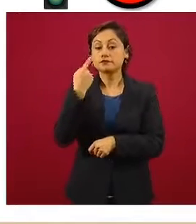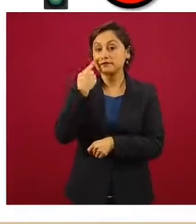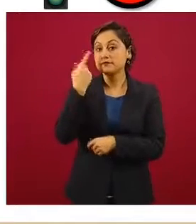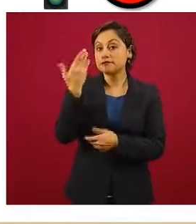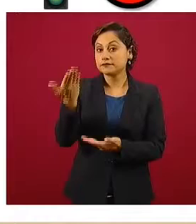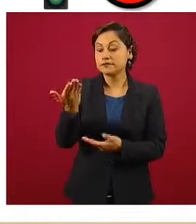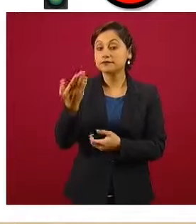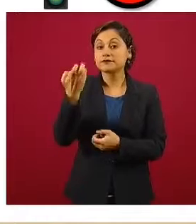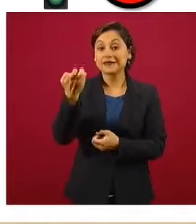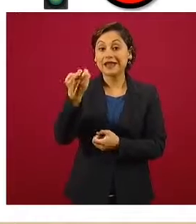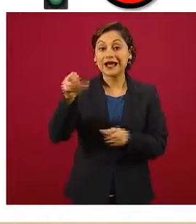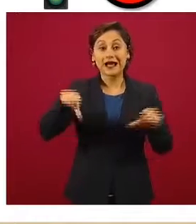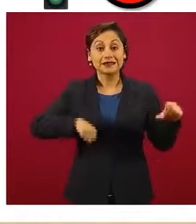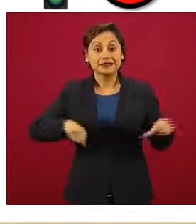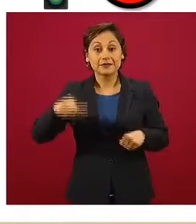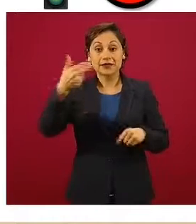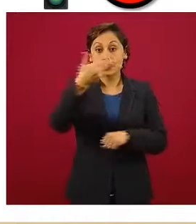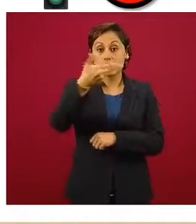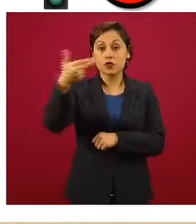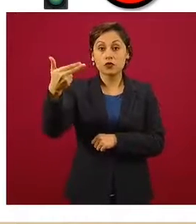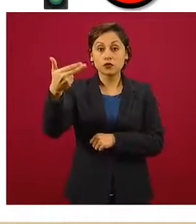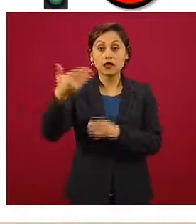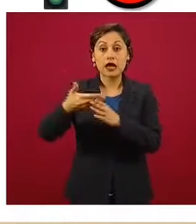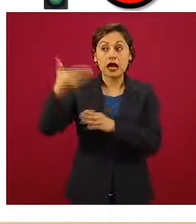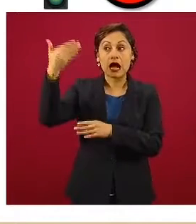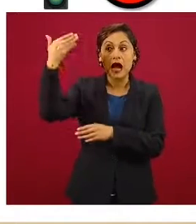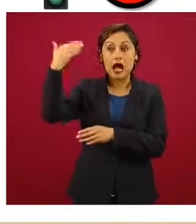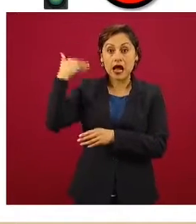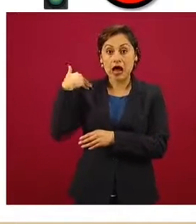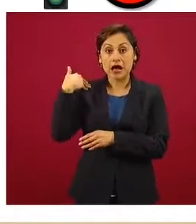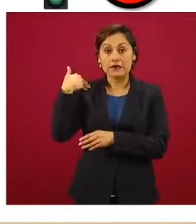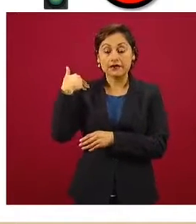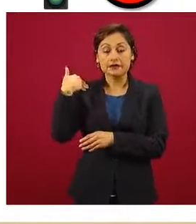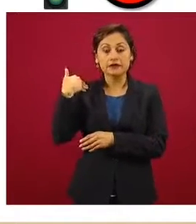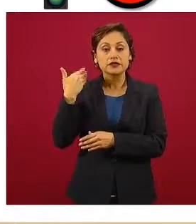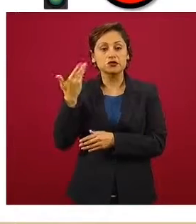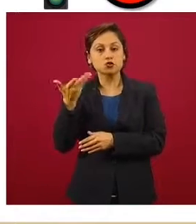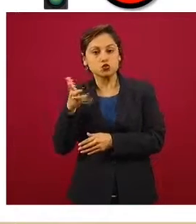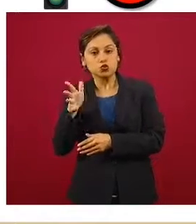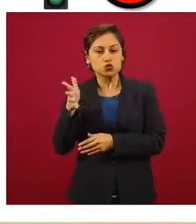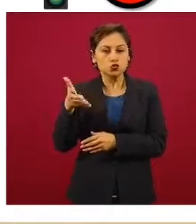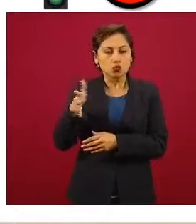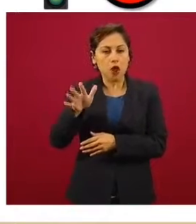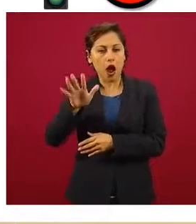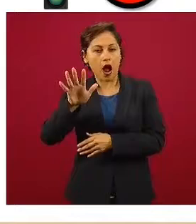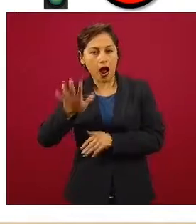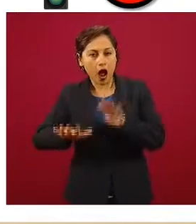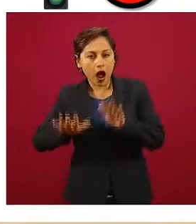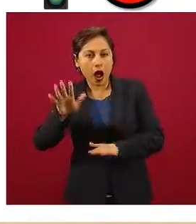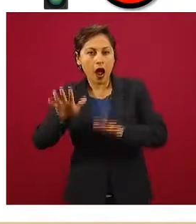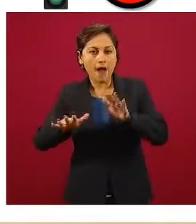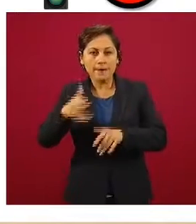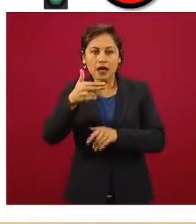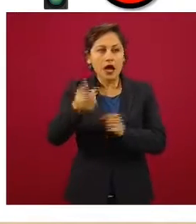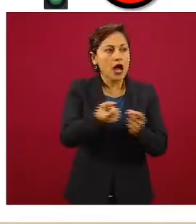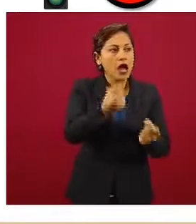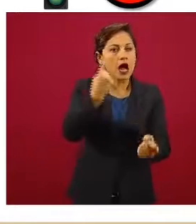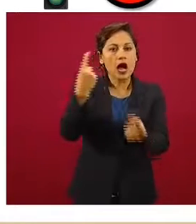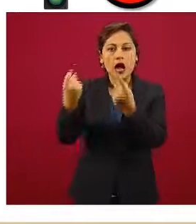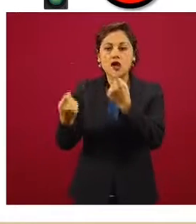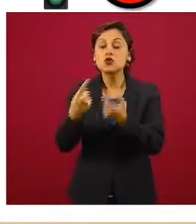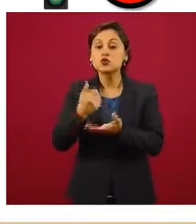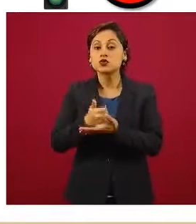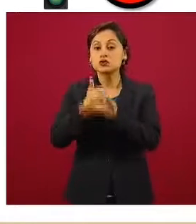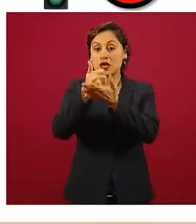actividad hotelera se mantuvo con cierta actividad considerablemente mínima a lo largo de la Jornada Nacional de